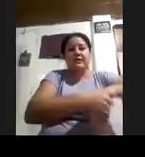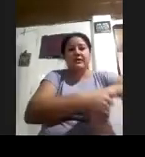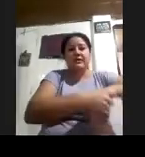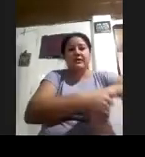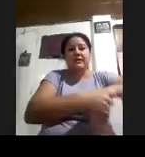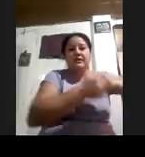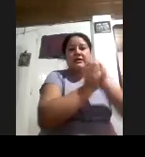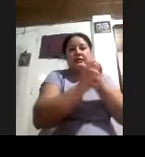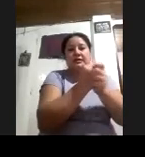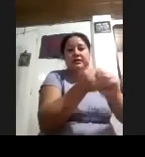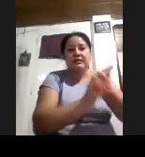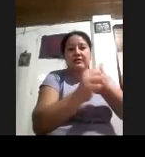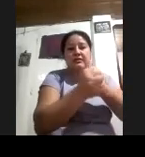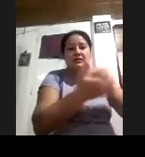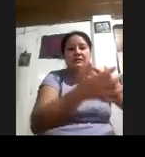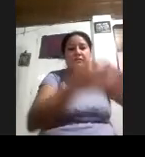¿Sí?